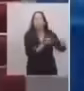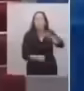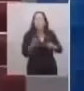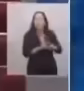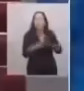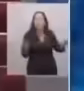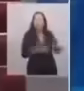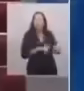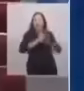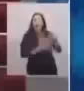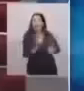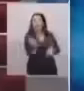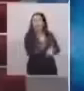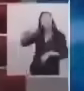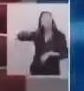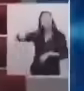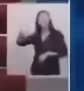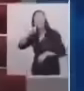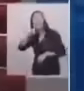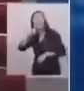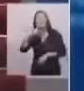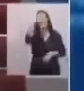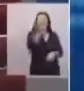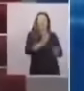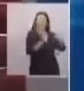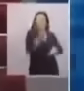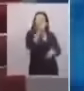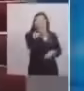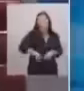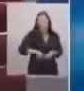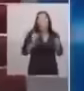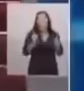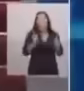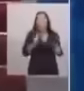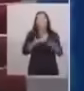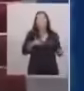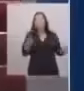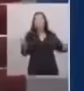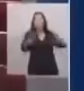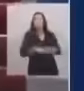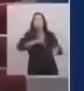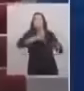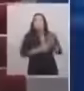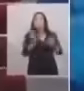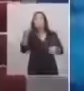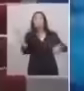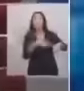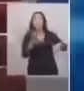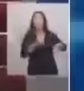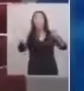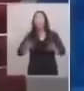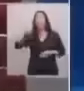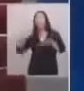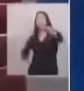declaración yo la puedo mostrar buen la política debería entender alguna vez que está al servicio de la gente entonces per eso estamos de acuerdo Yo tengo mi mayor de ferretería yo